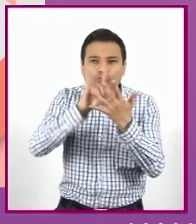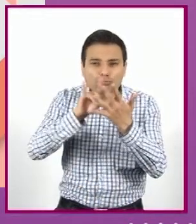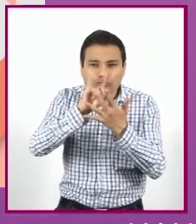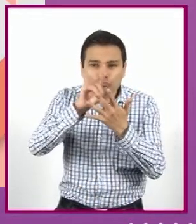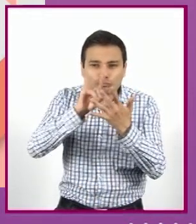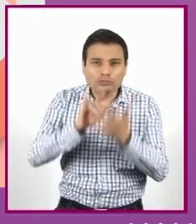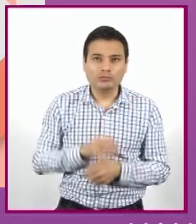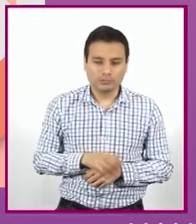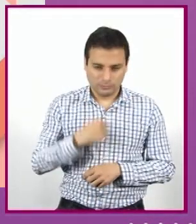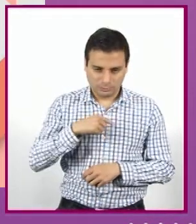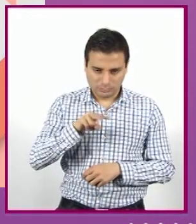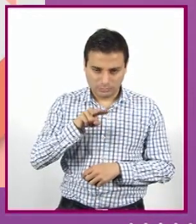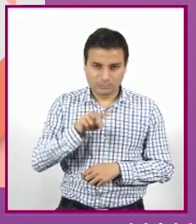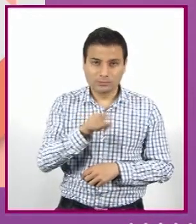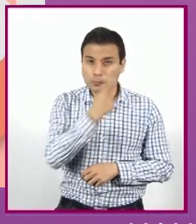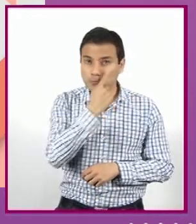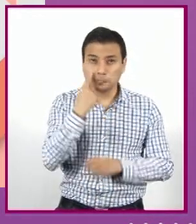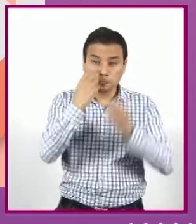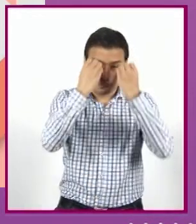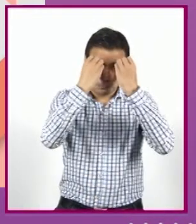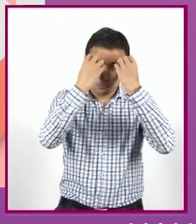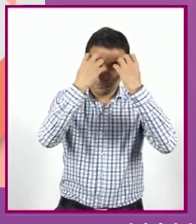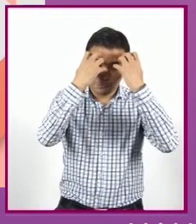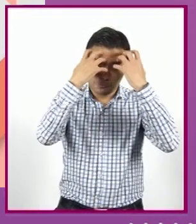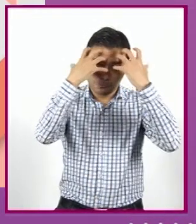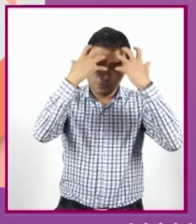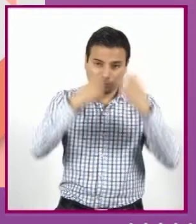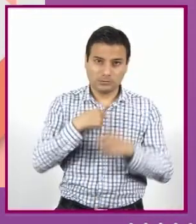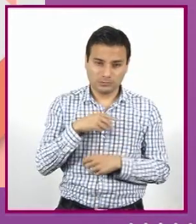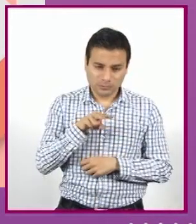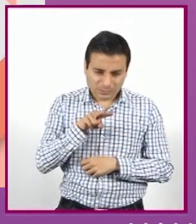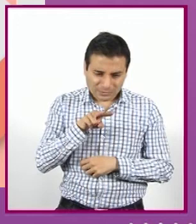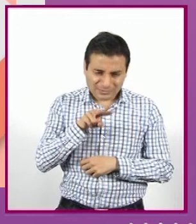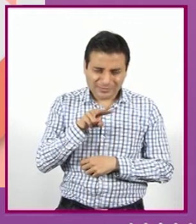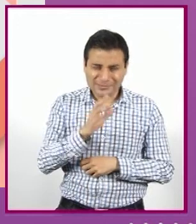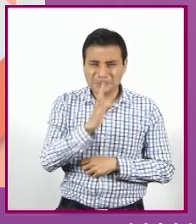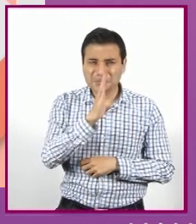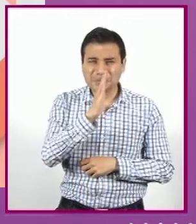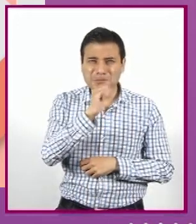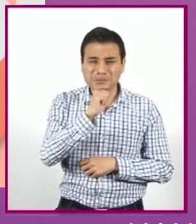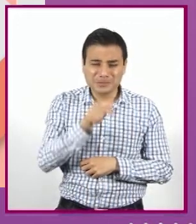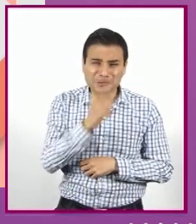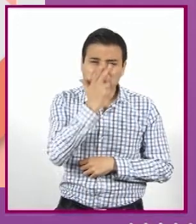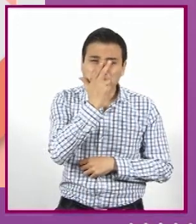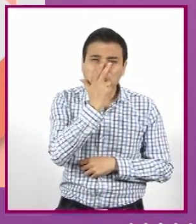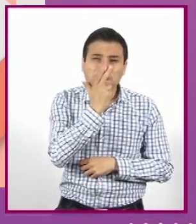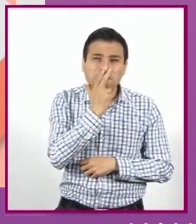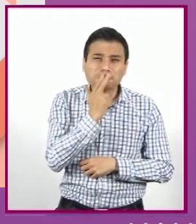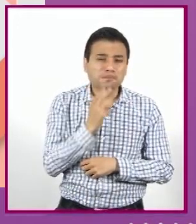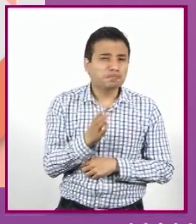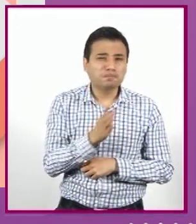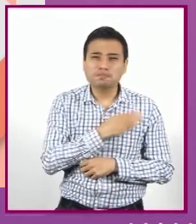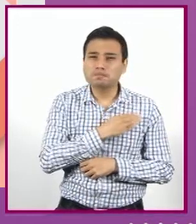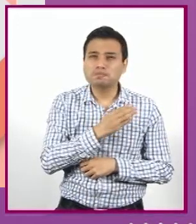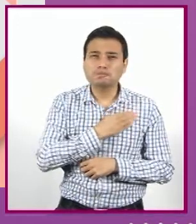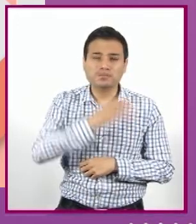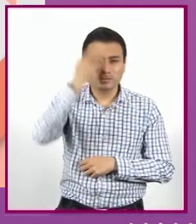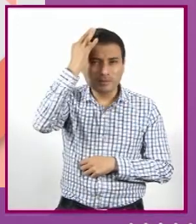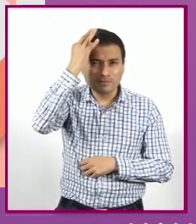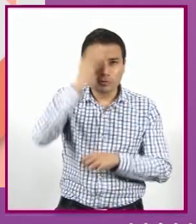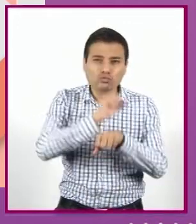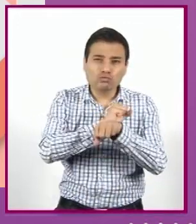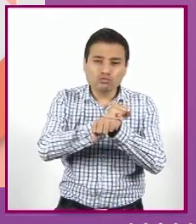me miró suplicante. Era el cachorro más dulce que jamás había visto, con un pelo muy suave pero